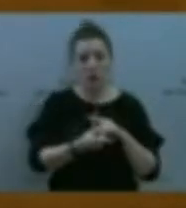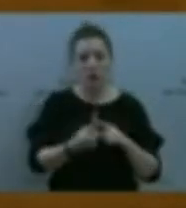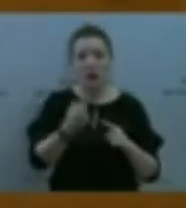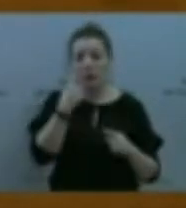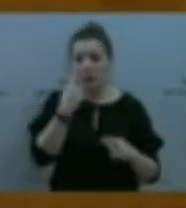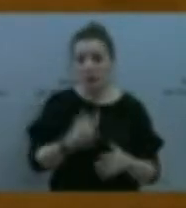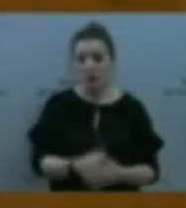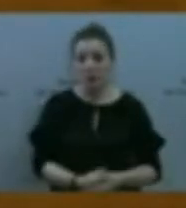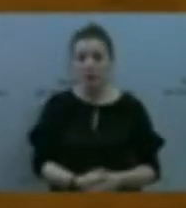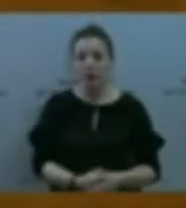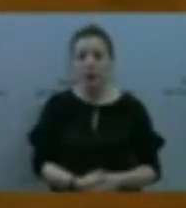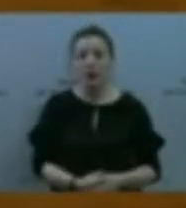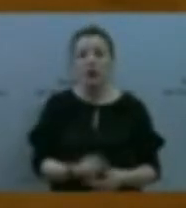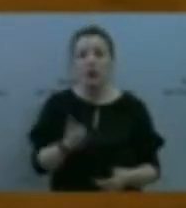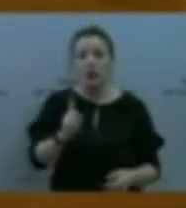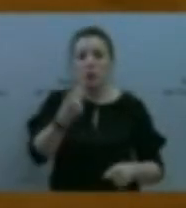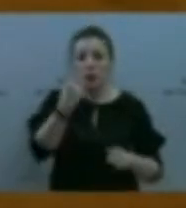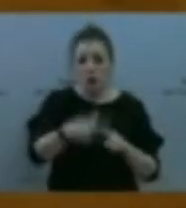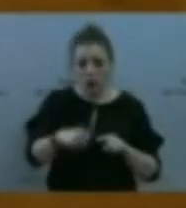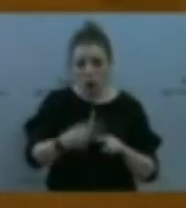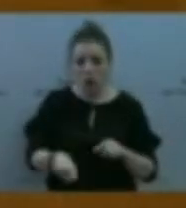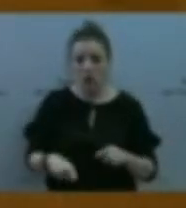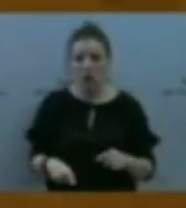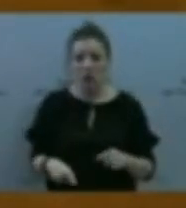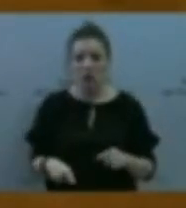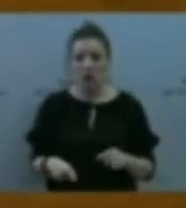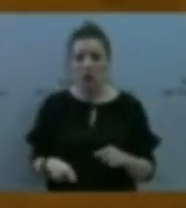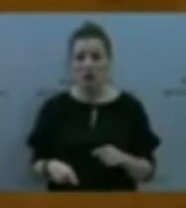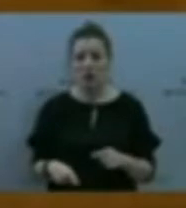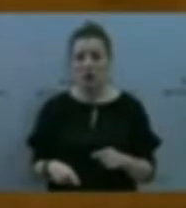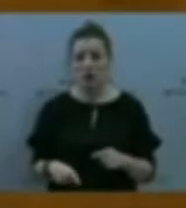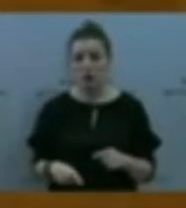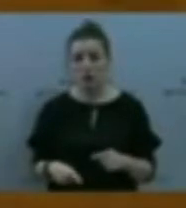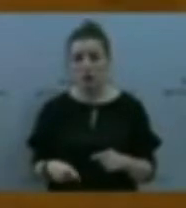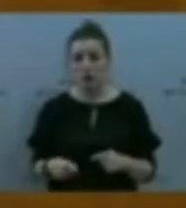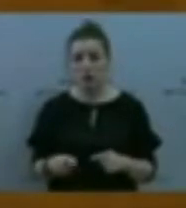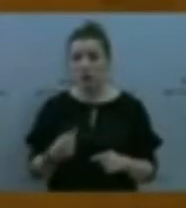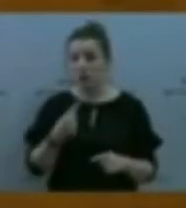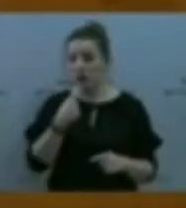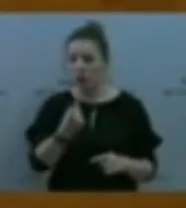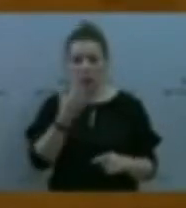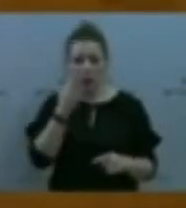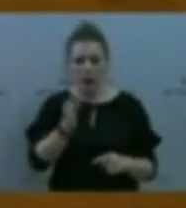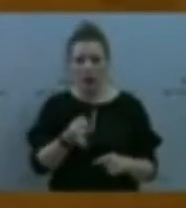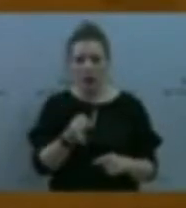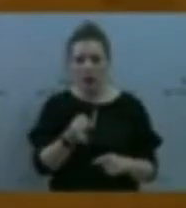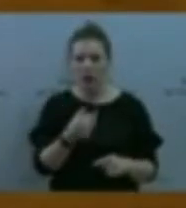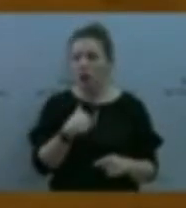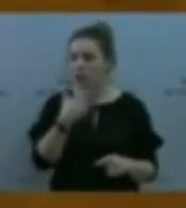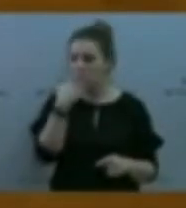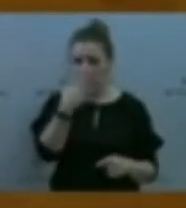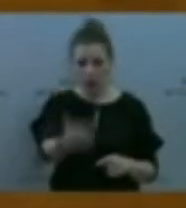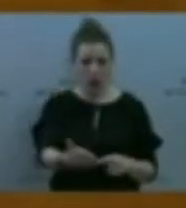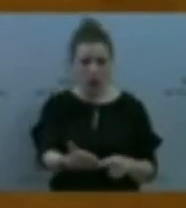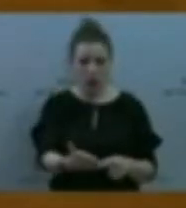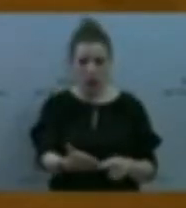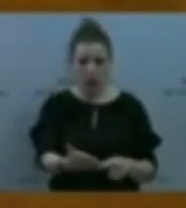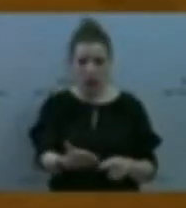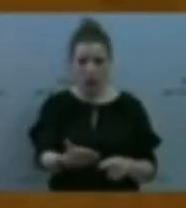me despierta un cierto recelo, y se lo digo con franqueza y con la misma amabilidad, ¿no? Es decir,